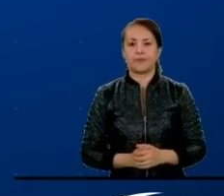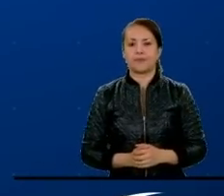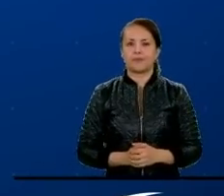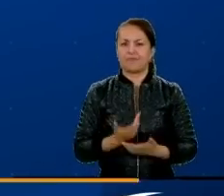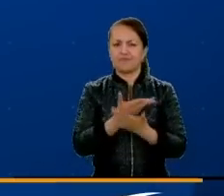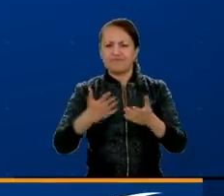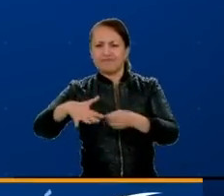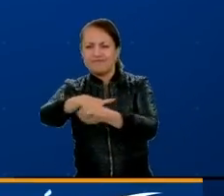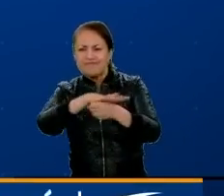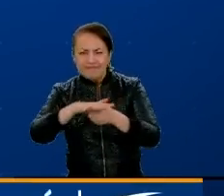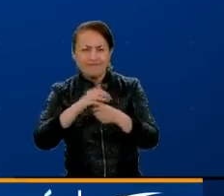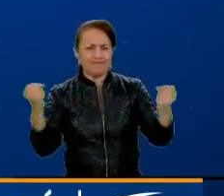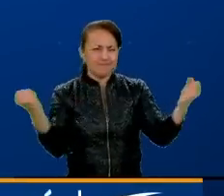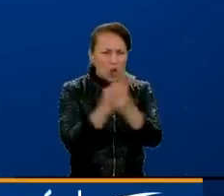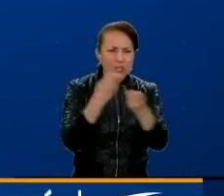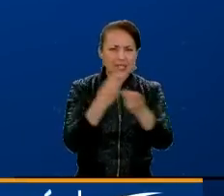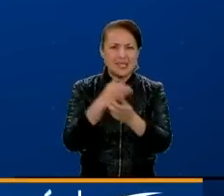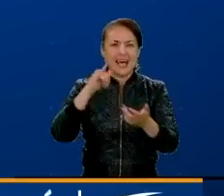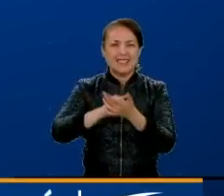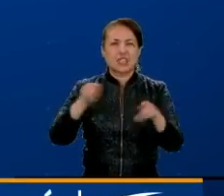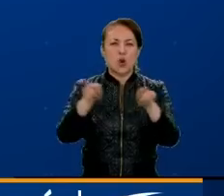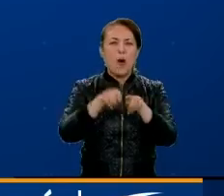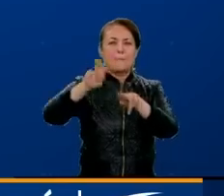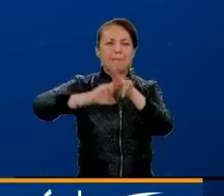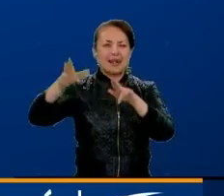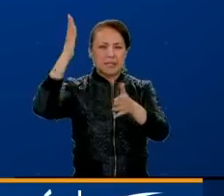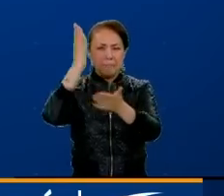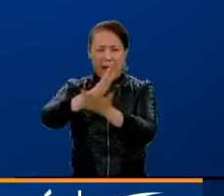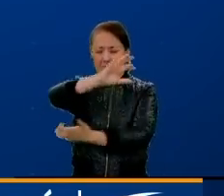Hechos violentos como estos en el estadio Palo Grande de Manizales